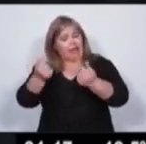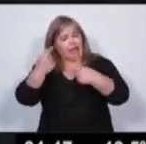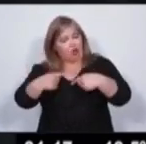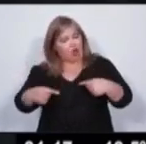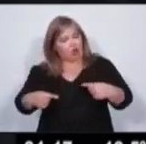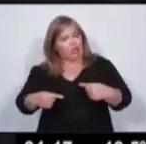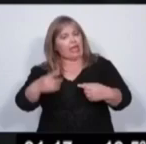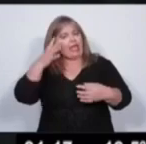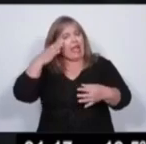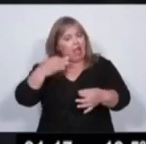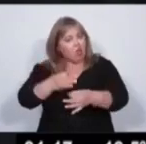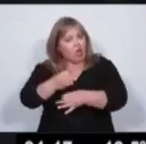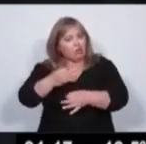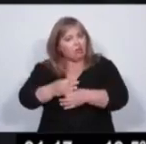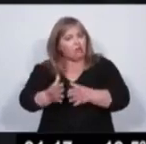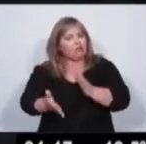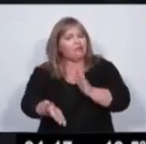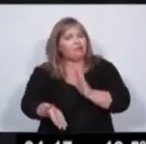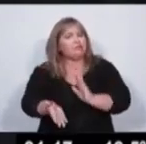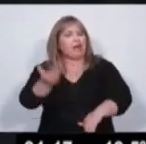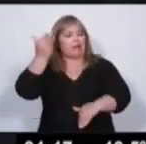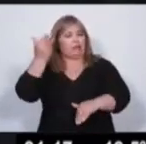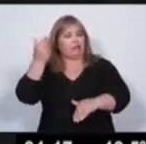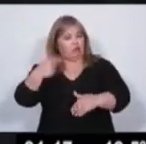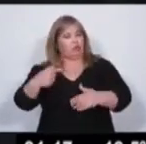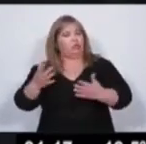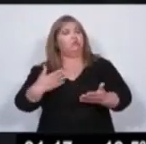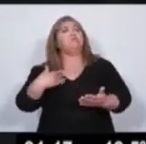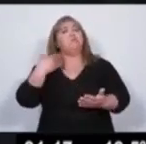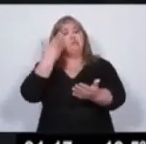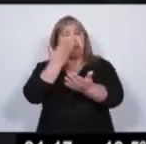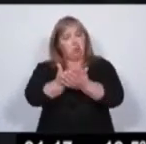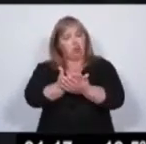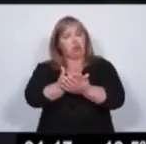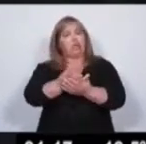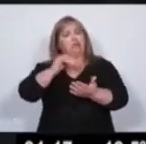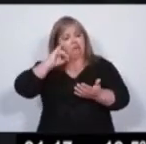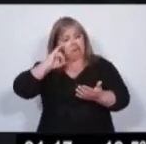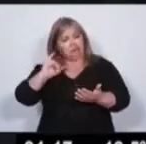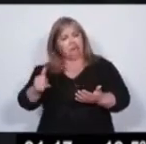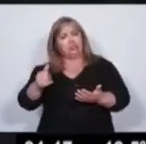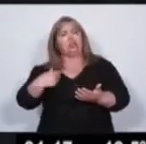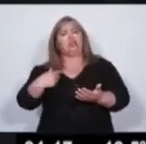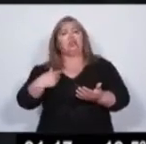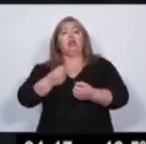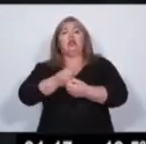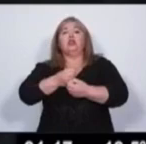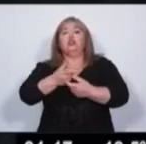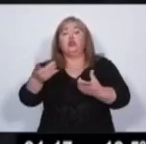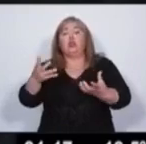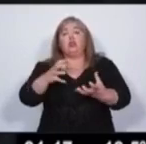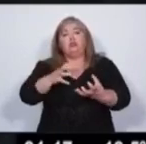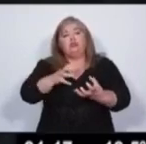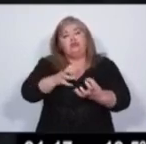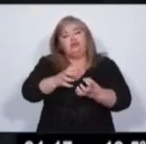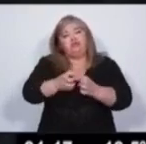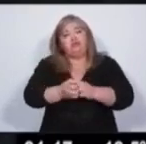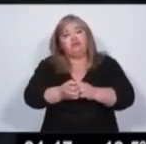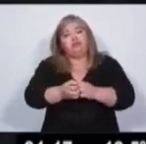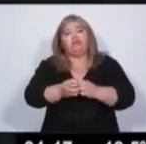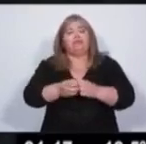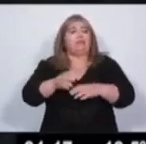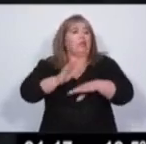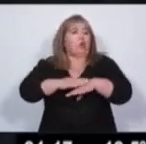la educación nos proponemos propuestas para eso el deterioro del salario es producto de la inflación